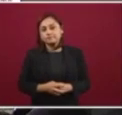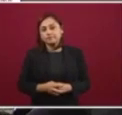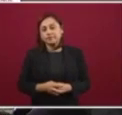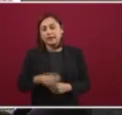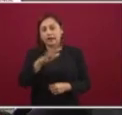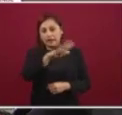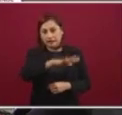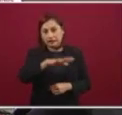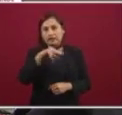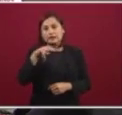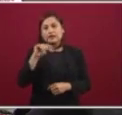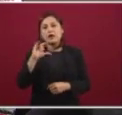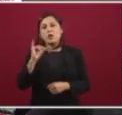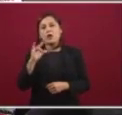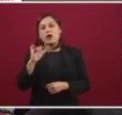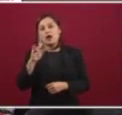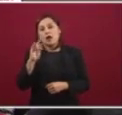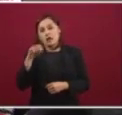para